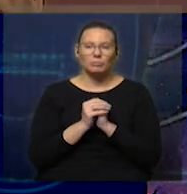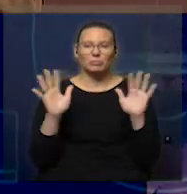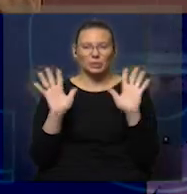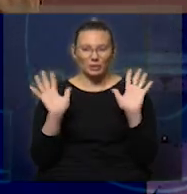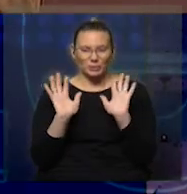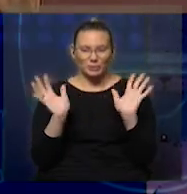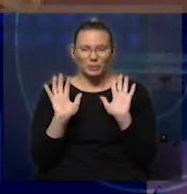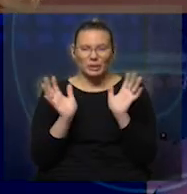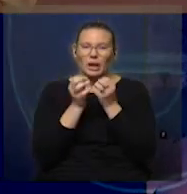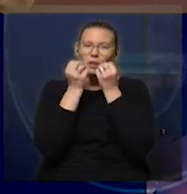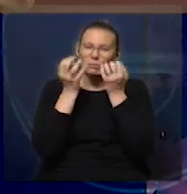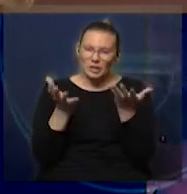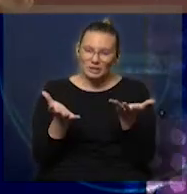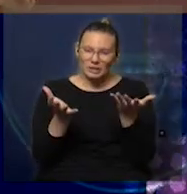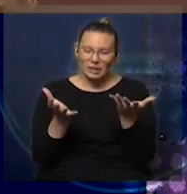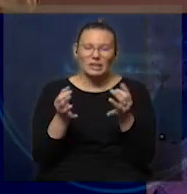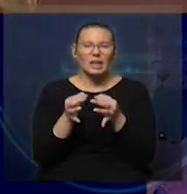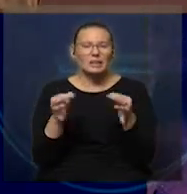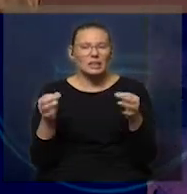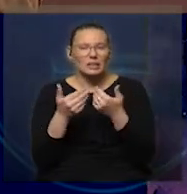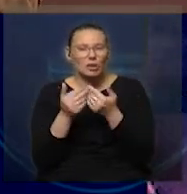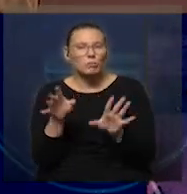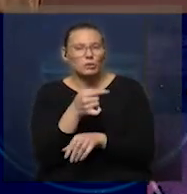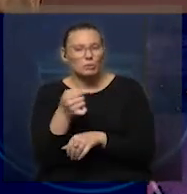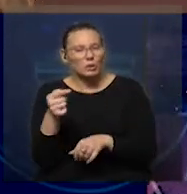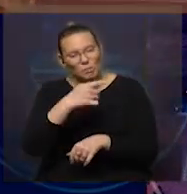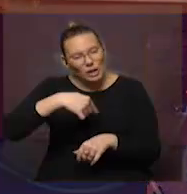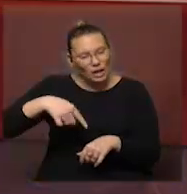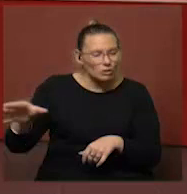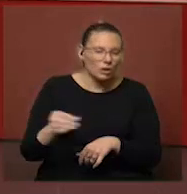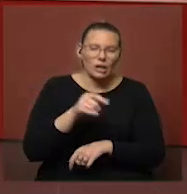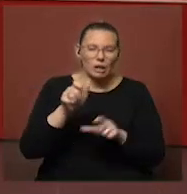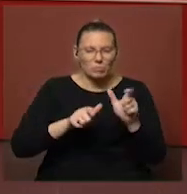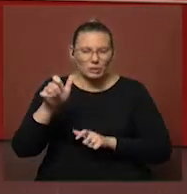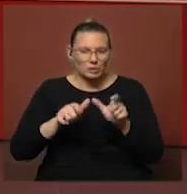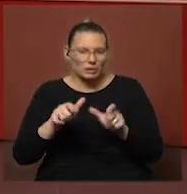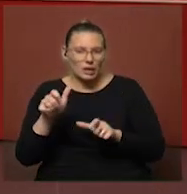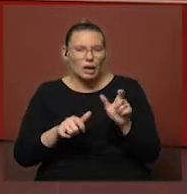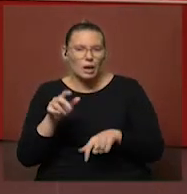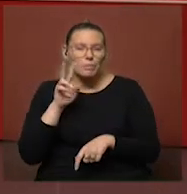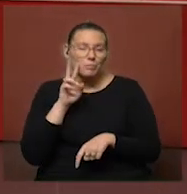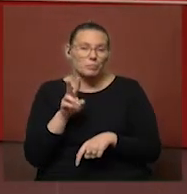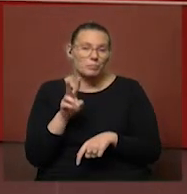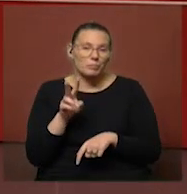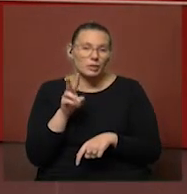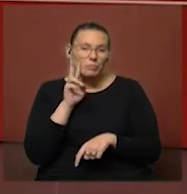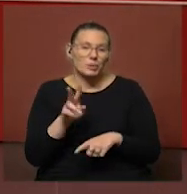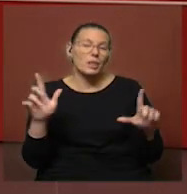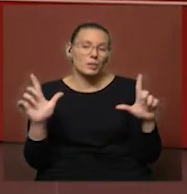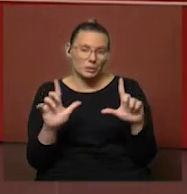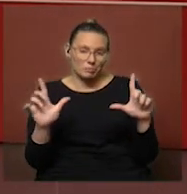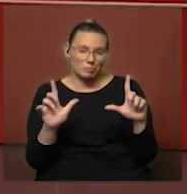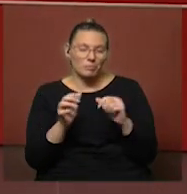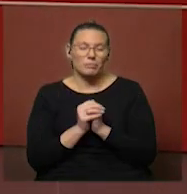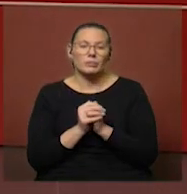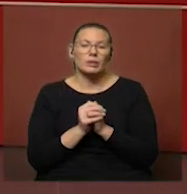Hola, hola, ¿cómo están? Excelente comienzo de semana para todos y todas quienes están por ahí, quienes nos están mirando